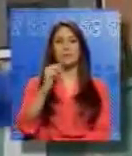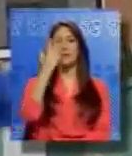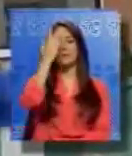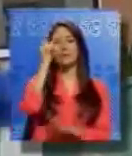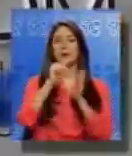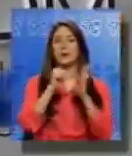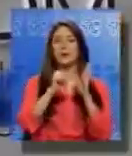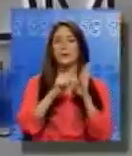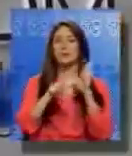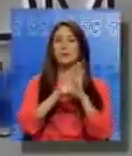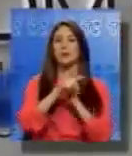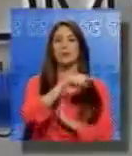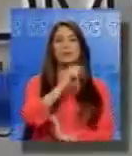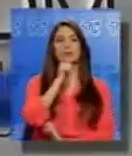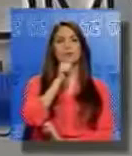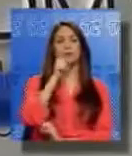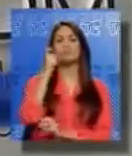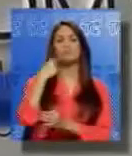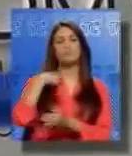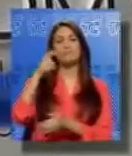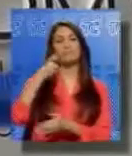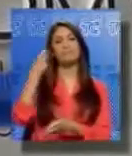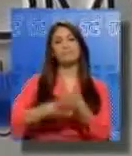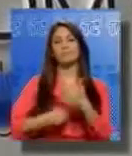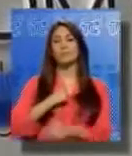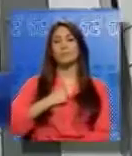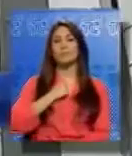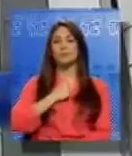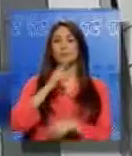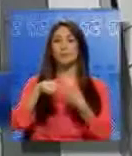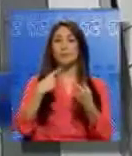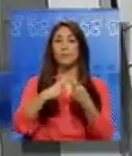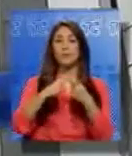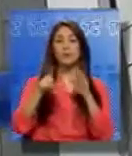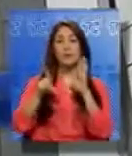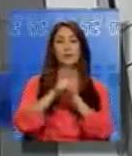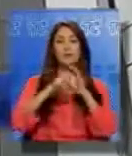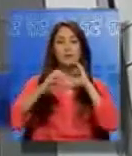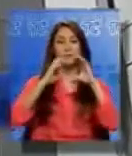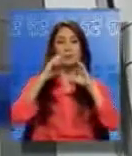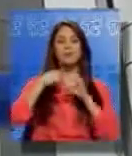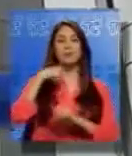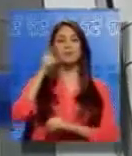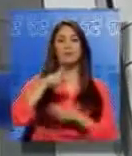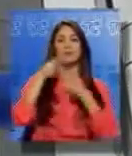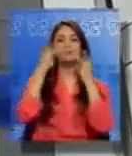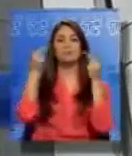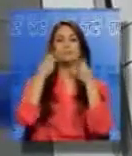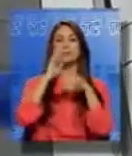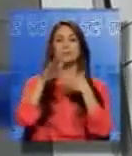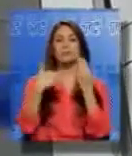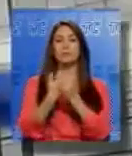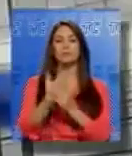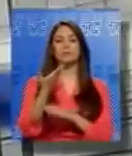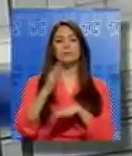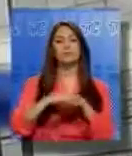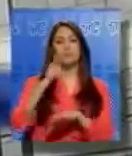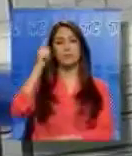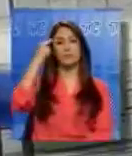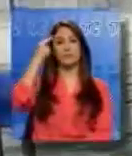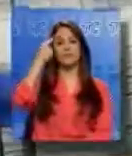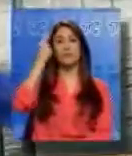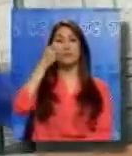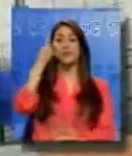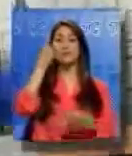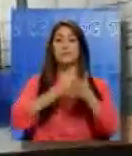Ley Orgánica de Comunicación, el cual establece que los medios de comunicación tienen el deber de cubrir y difundir los hechos de interés público. La